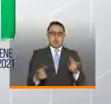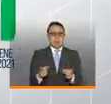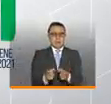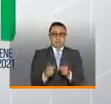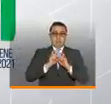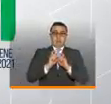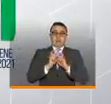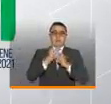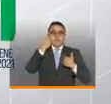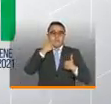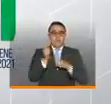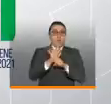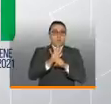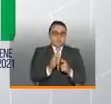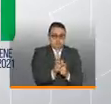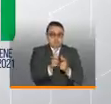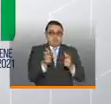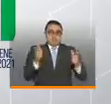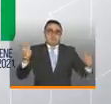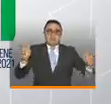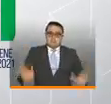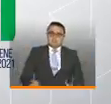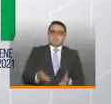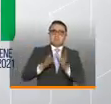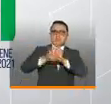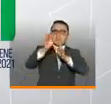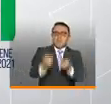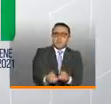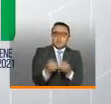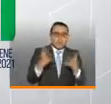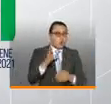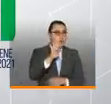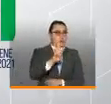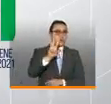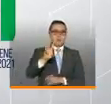largo de toda esta pandemia, con